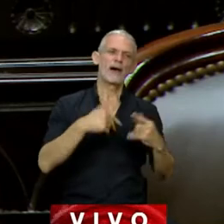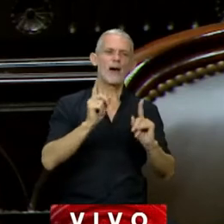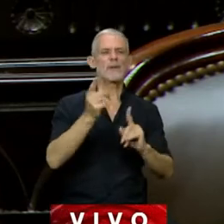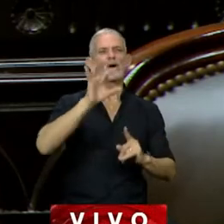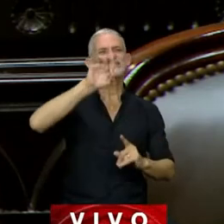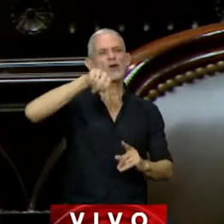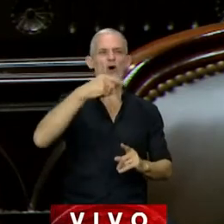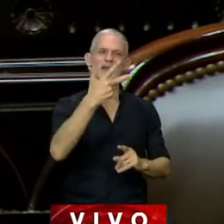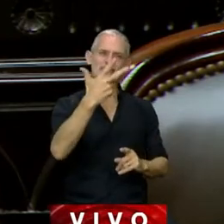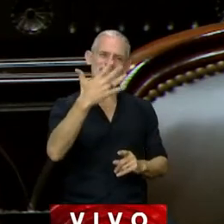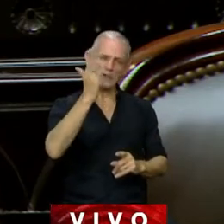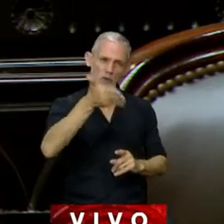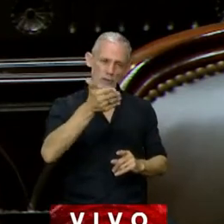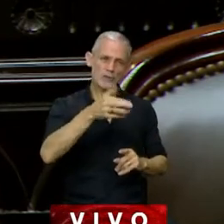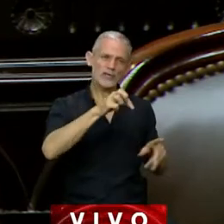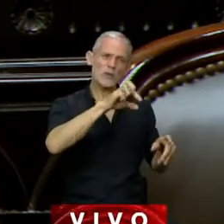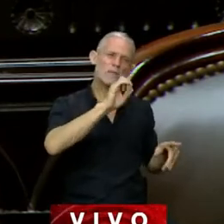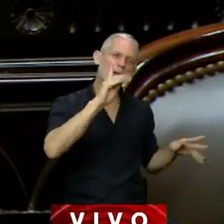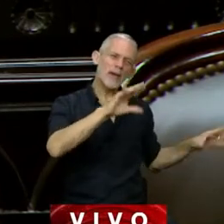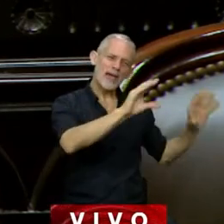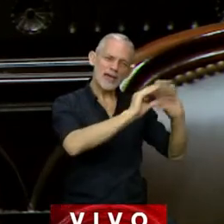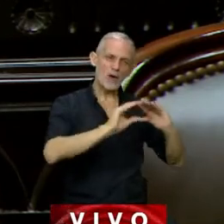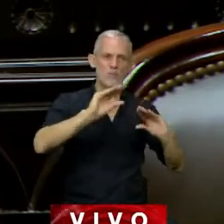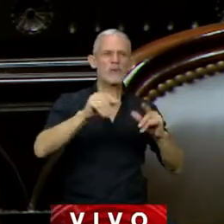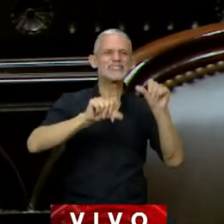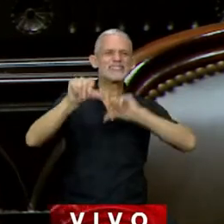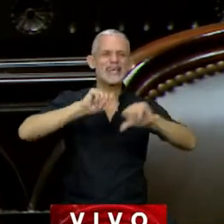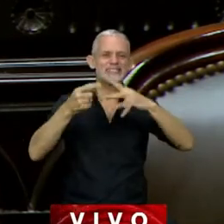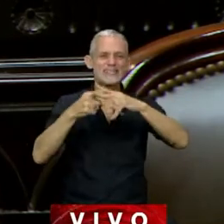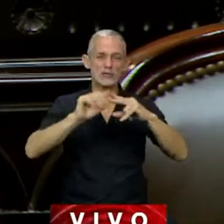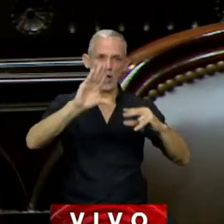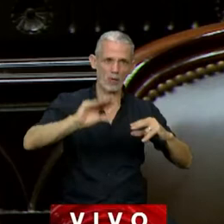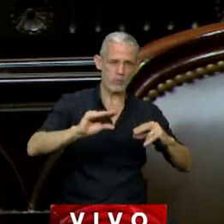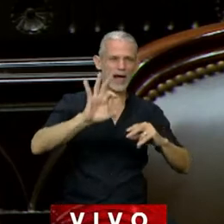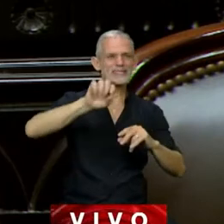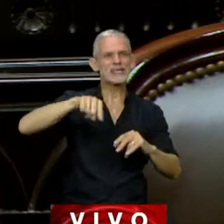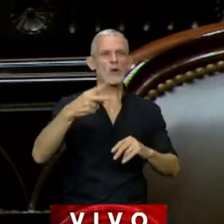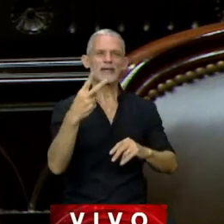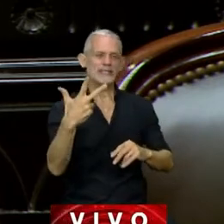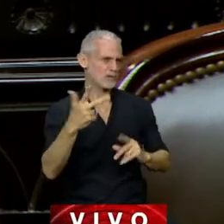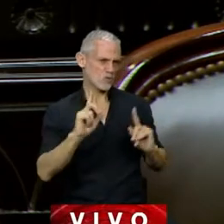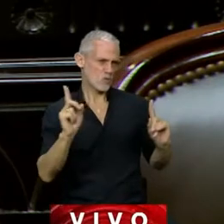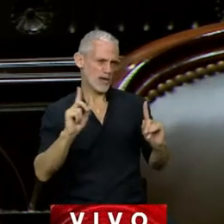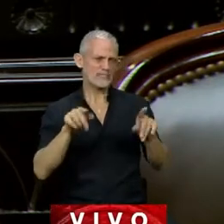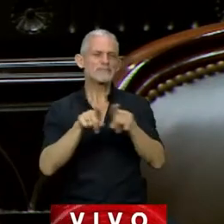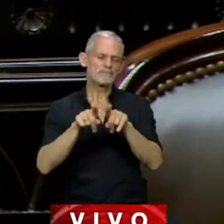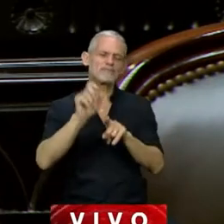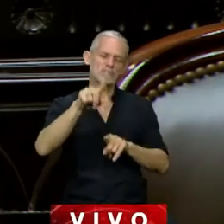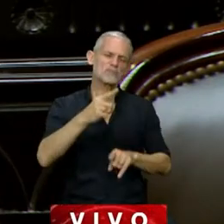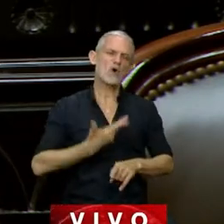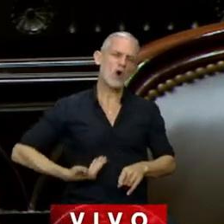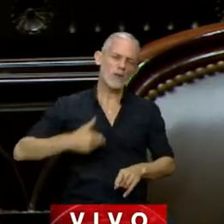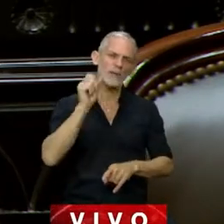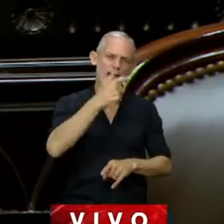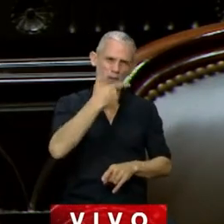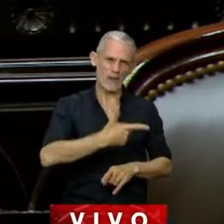del 0,35% del PBI el presupuesto de ciencia y tecnología a 0,23% como lo hizo su